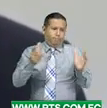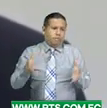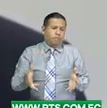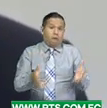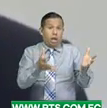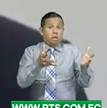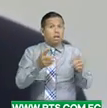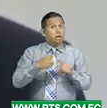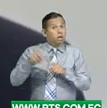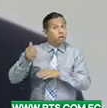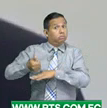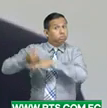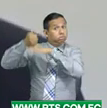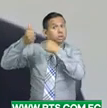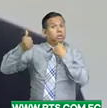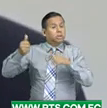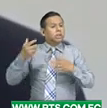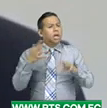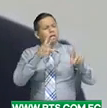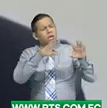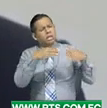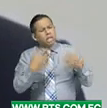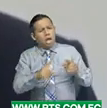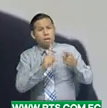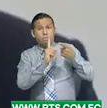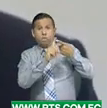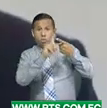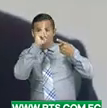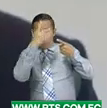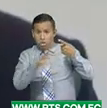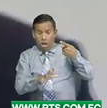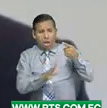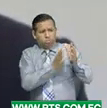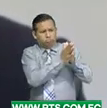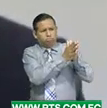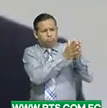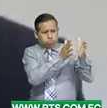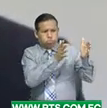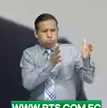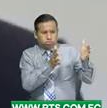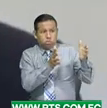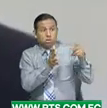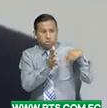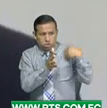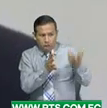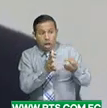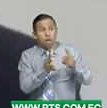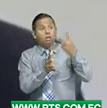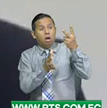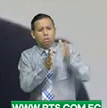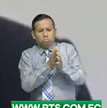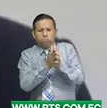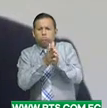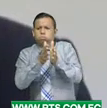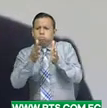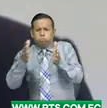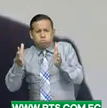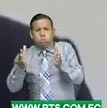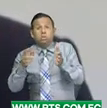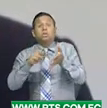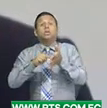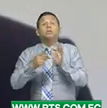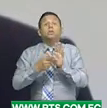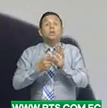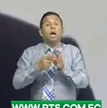tenido un estado de excepción o un régimen de excepción lo suficientemente largo como para haber adoptado todas las